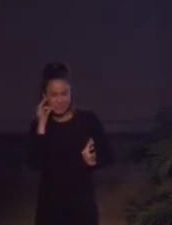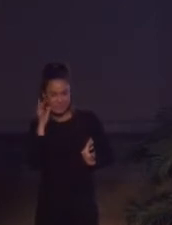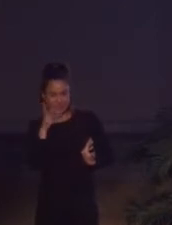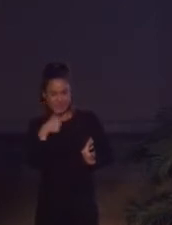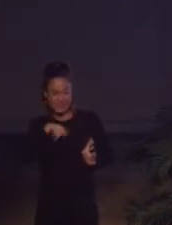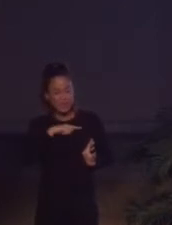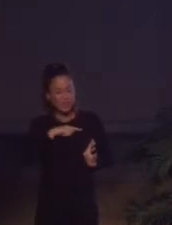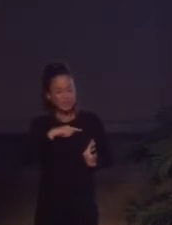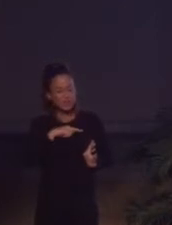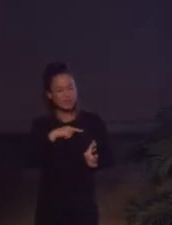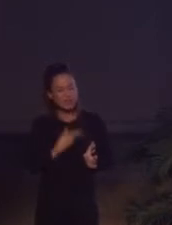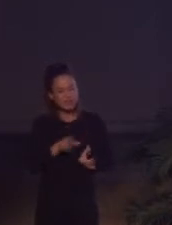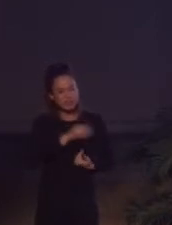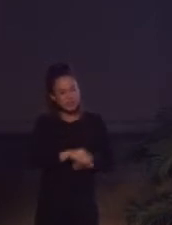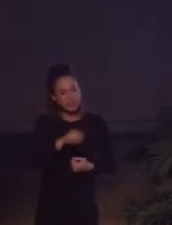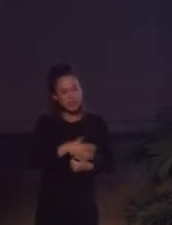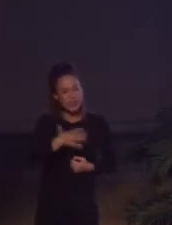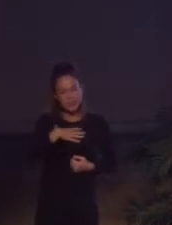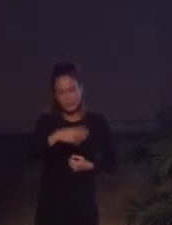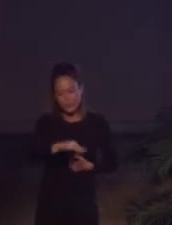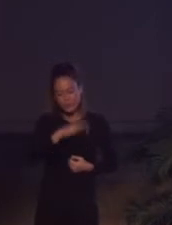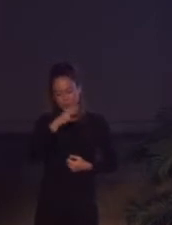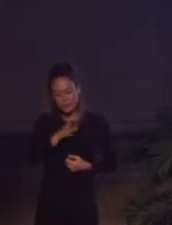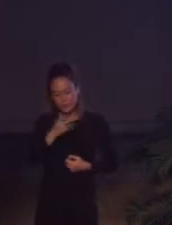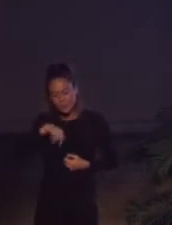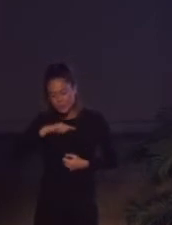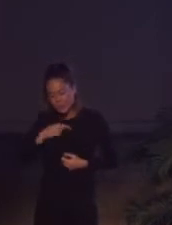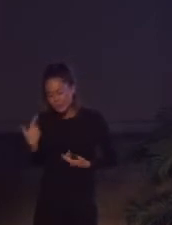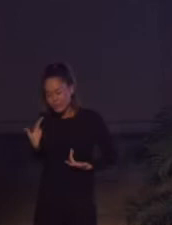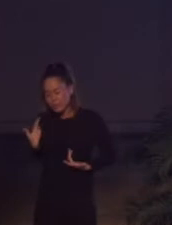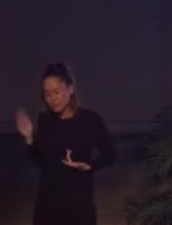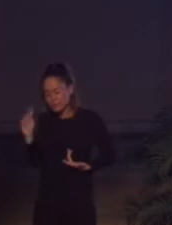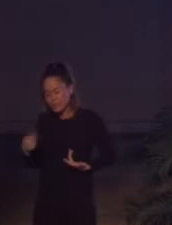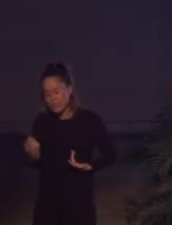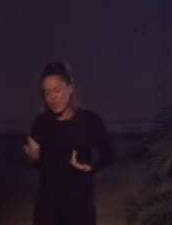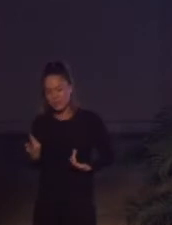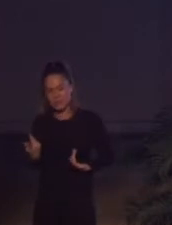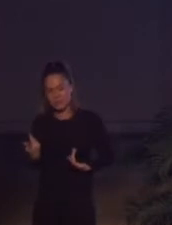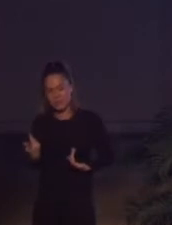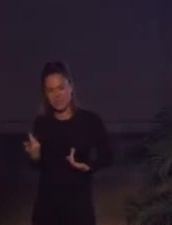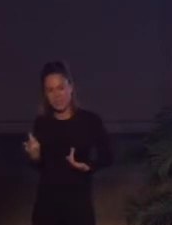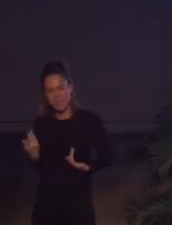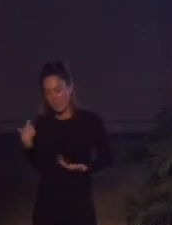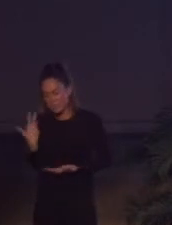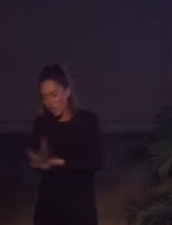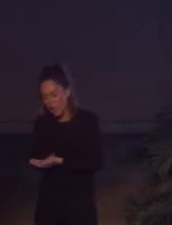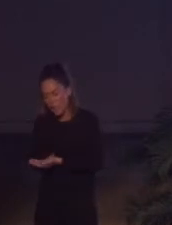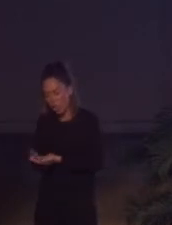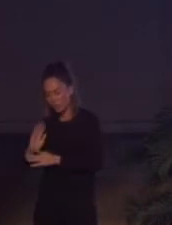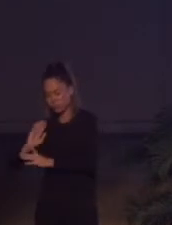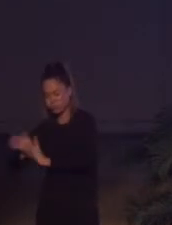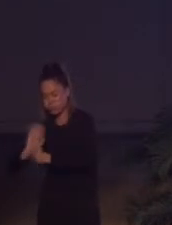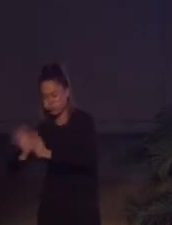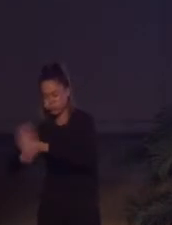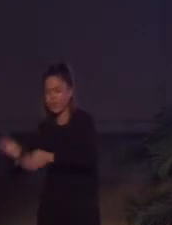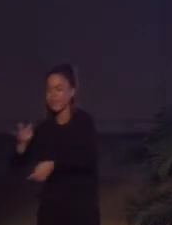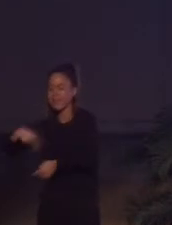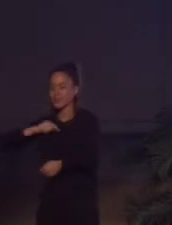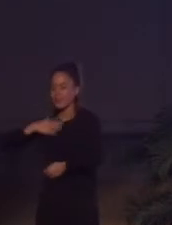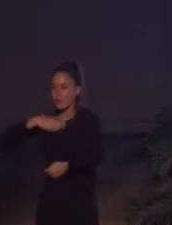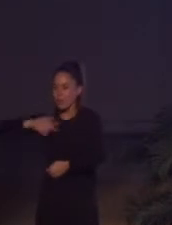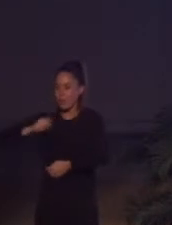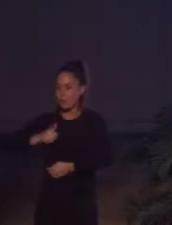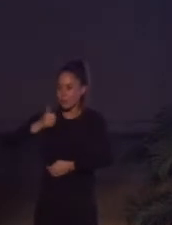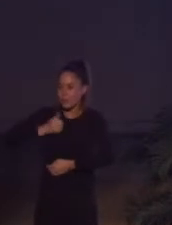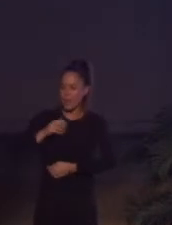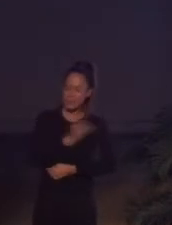con estos animales por todo el mal y todo que le hemos hecho y que le seguimos haciendo. Luego también estaba Gabriela